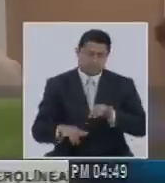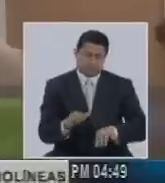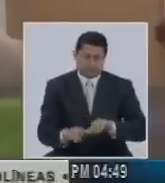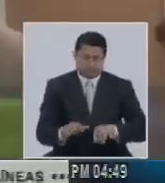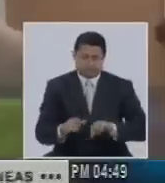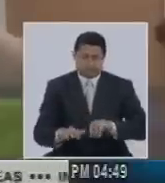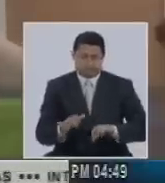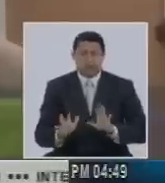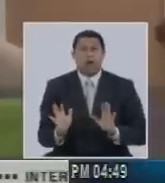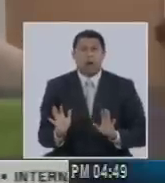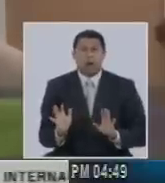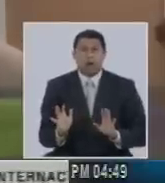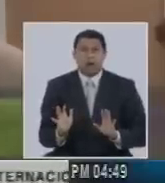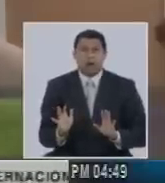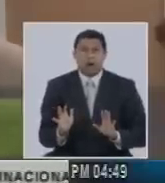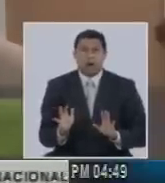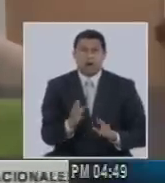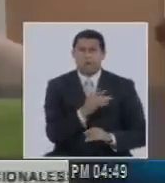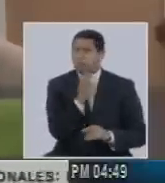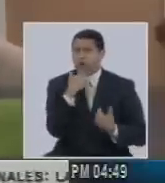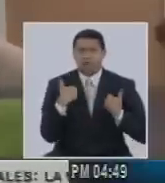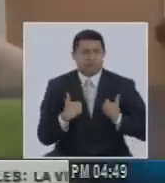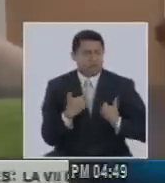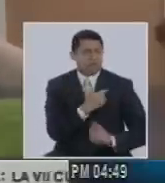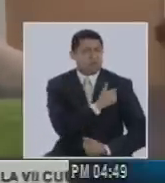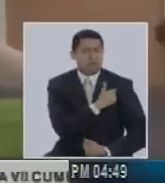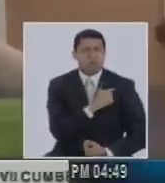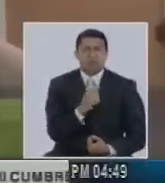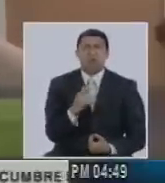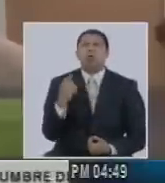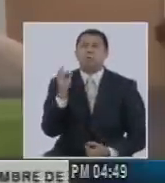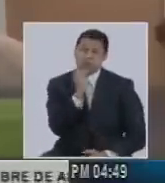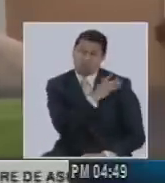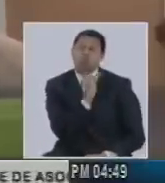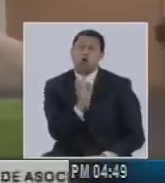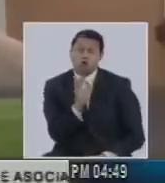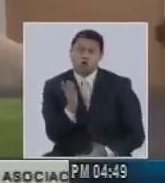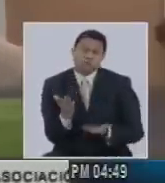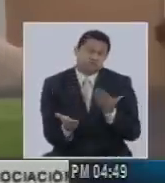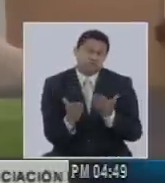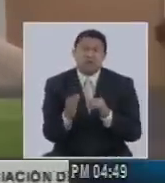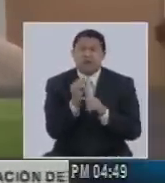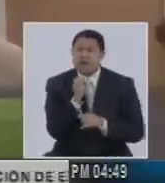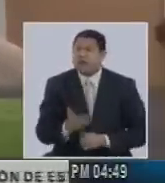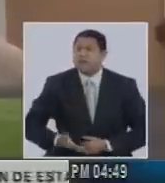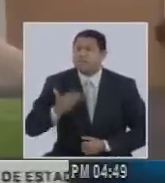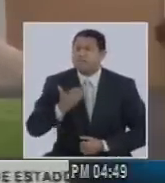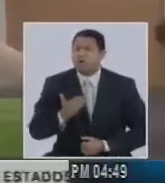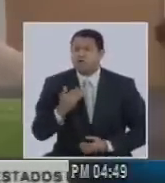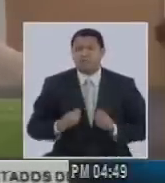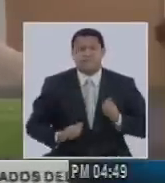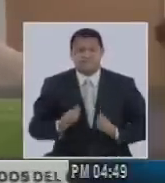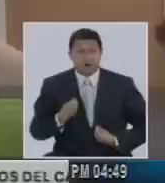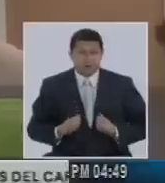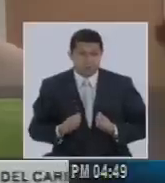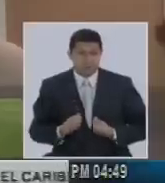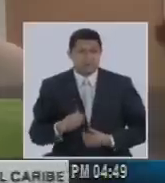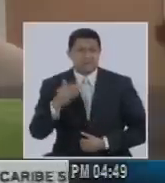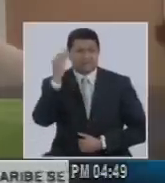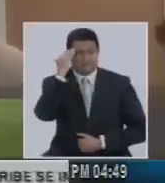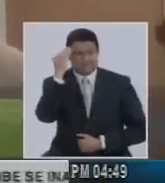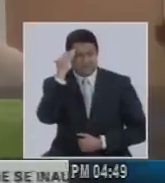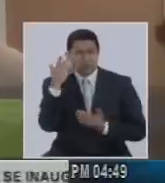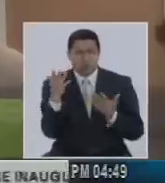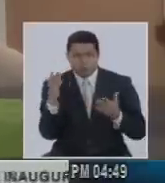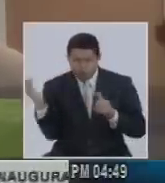escritorio y no están exigiendo tanto el hombro y pueden tener dolor. So, es más importante preocuparnos de cuál